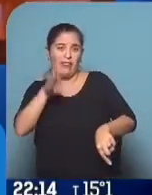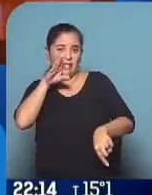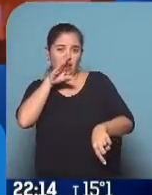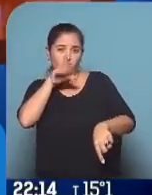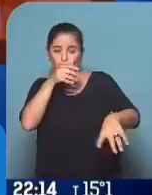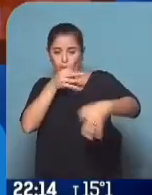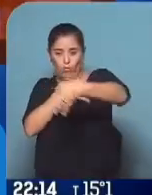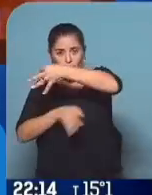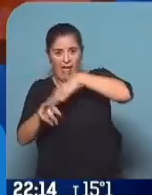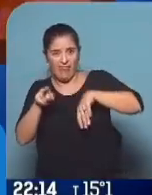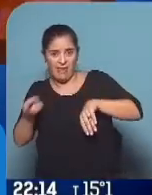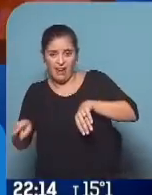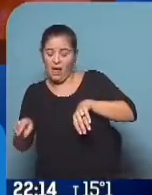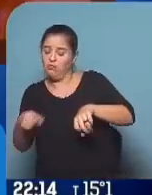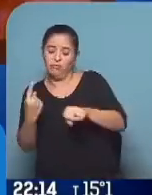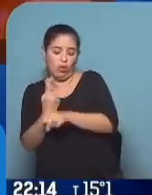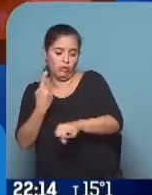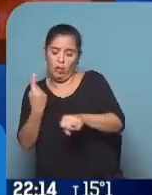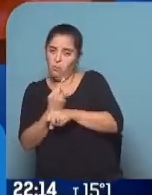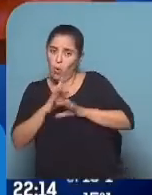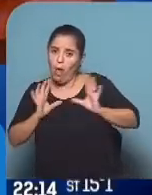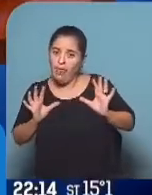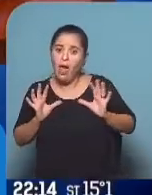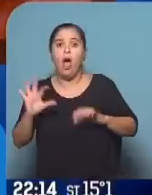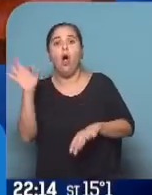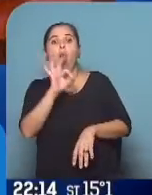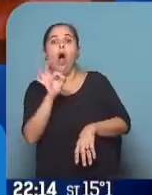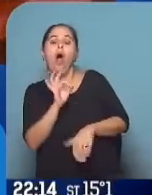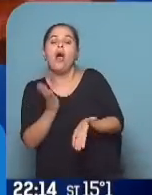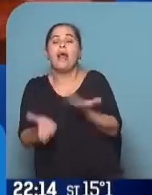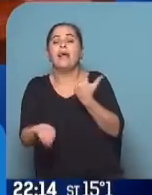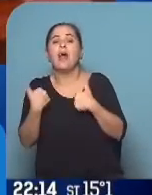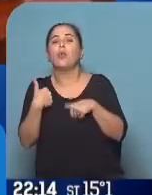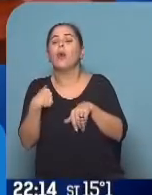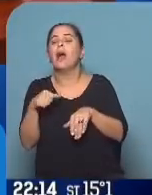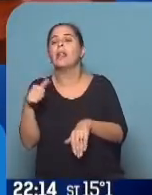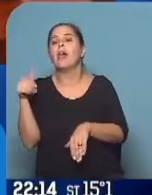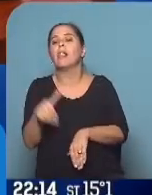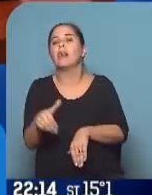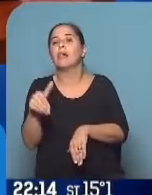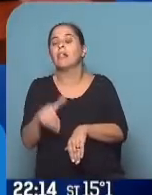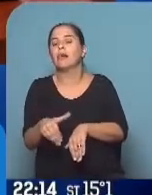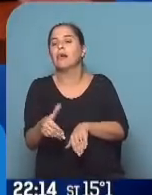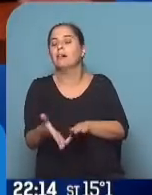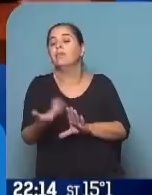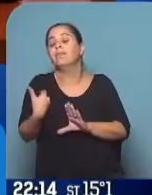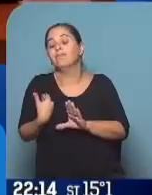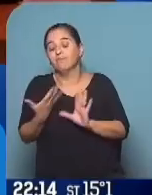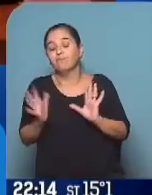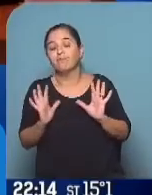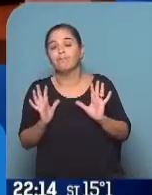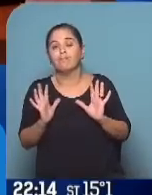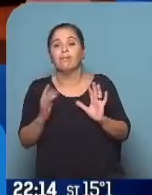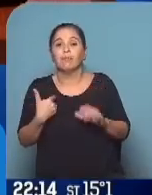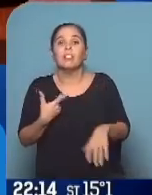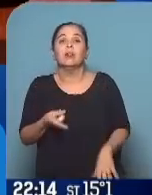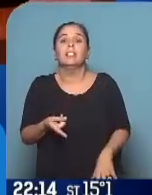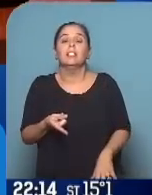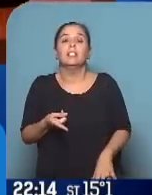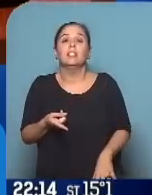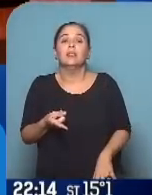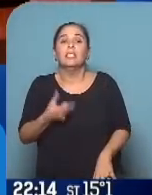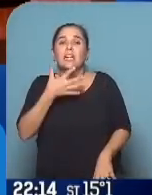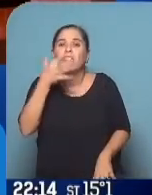no importamos más productos norteamericanos, lo cual sería demasiado drástico al parecer, por supuesto. Pero hablamos de